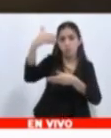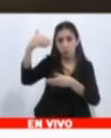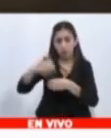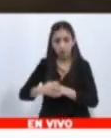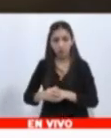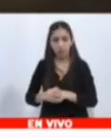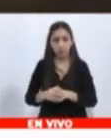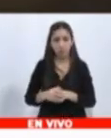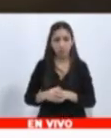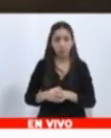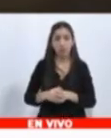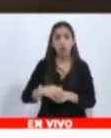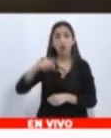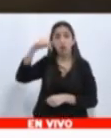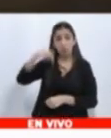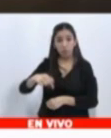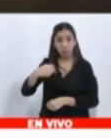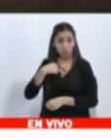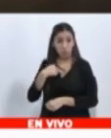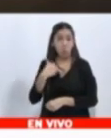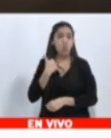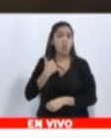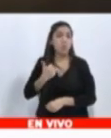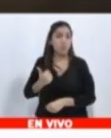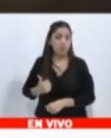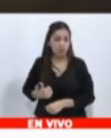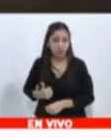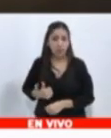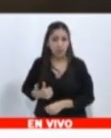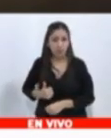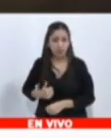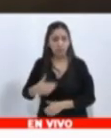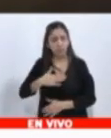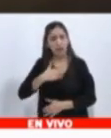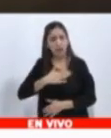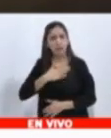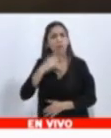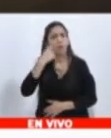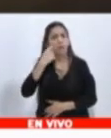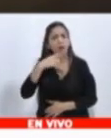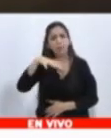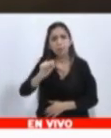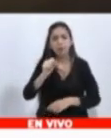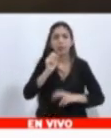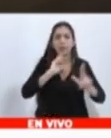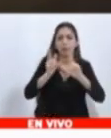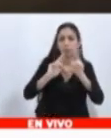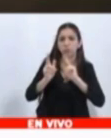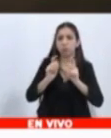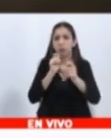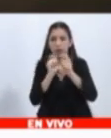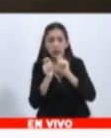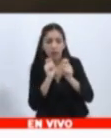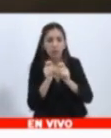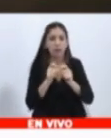esa clase política, que voy humildemente aceptando que tal vez falte